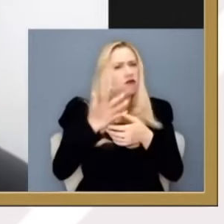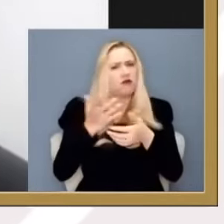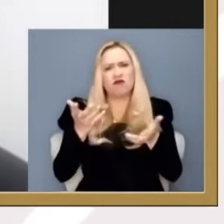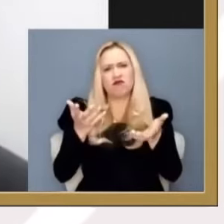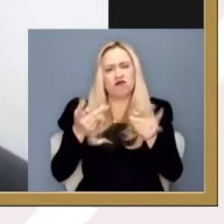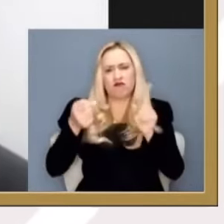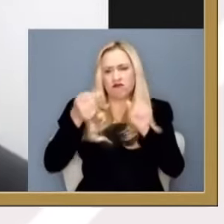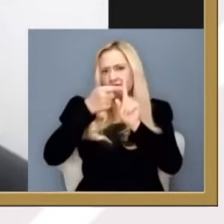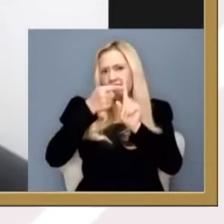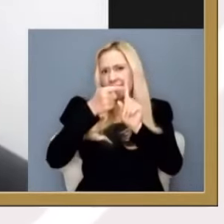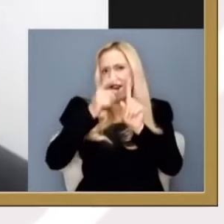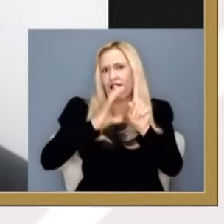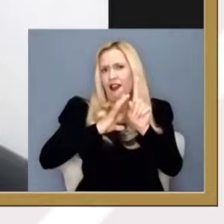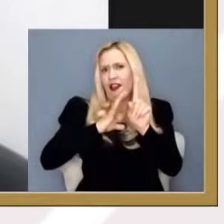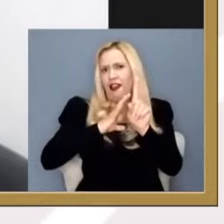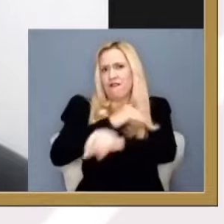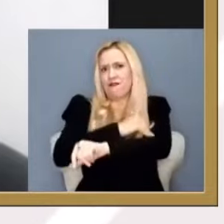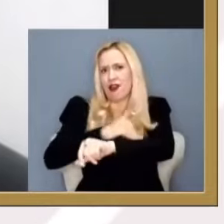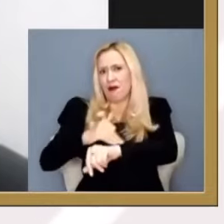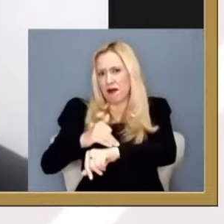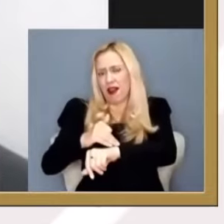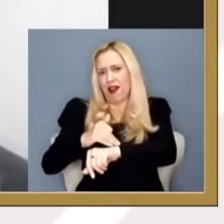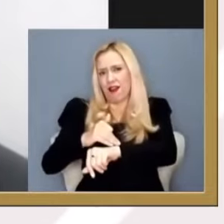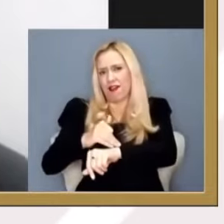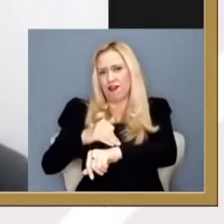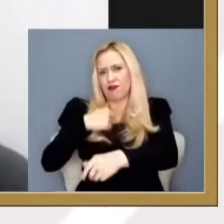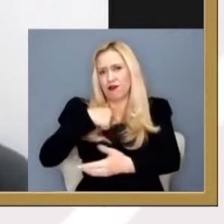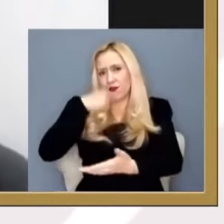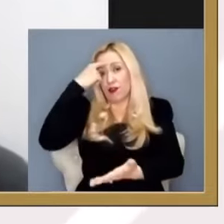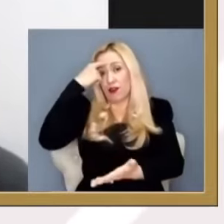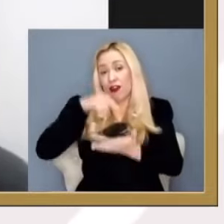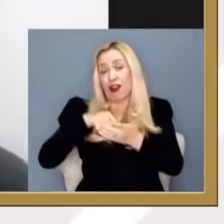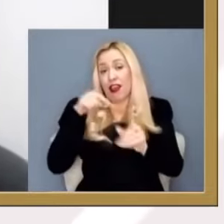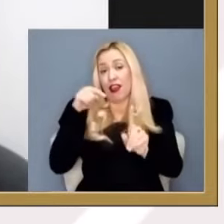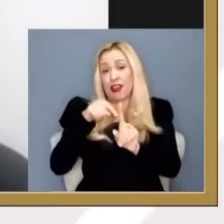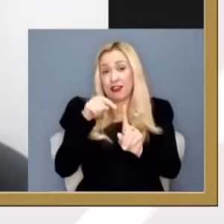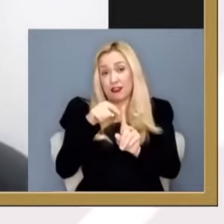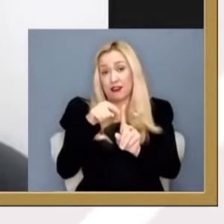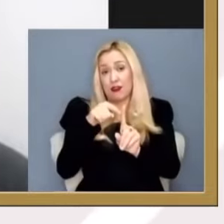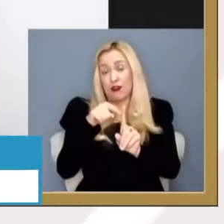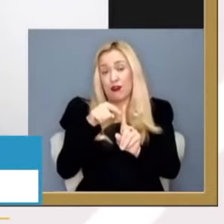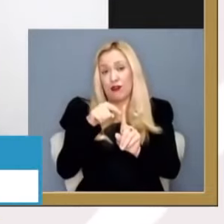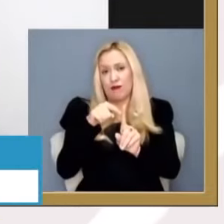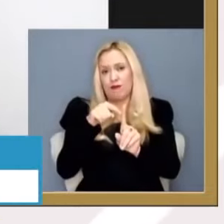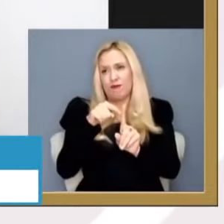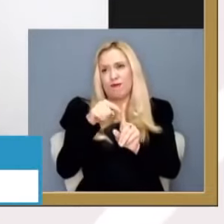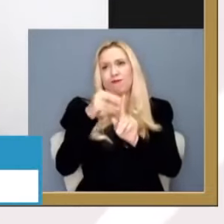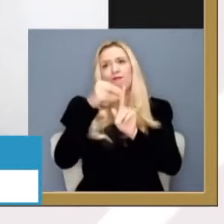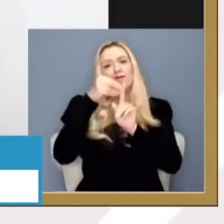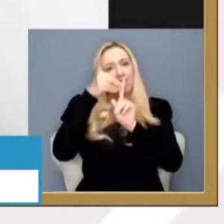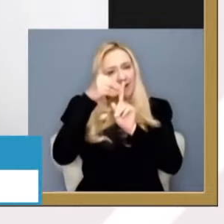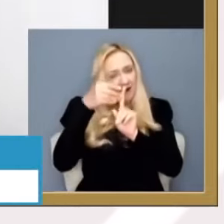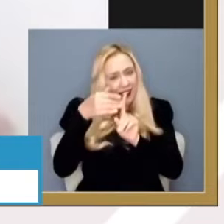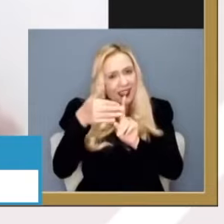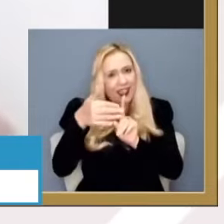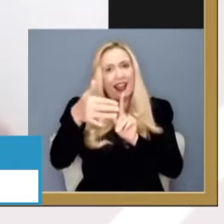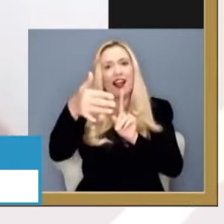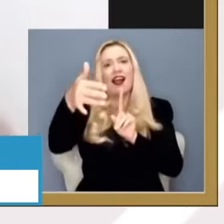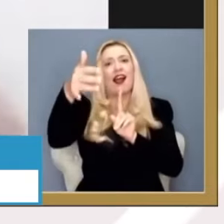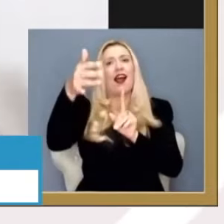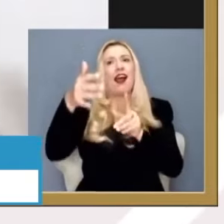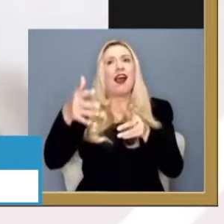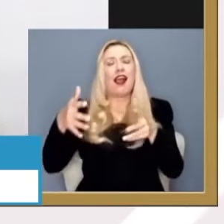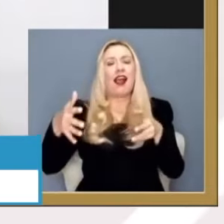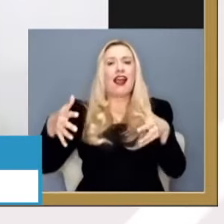integrante LGBTI. Creo que a partir de eso es donde podemos crear